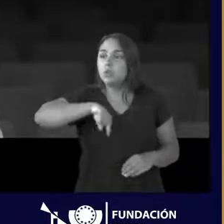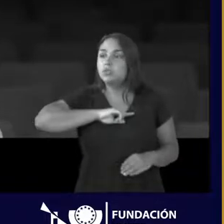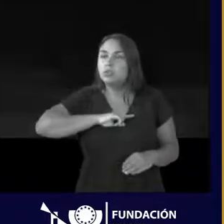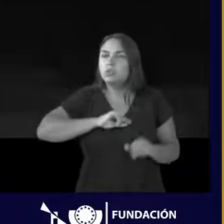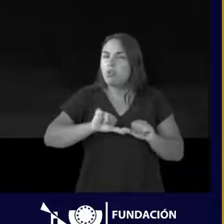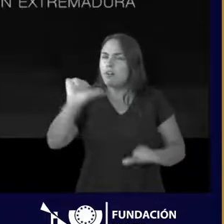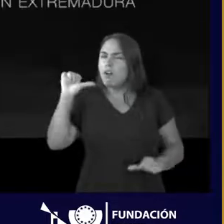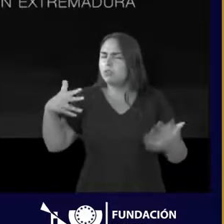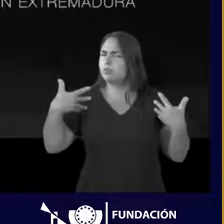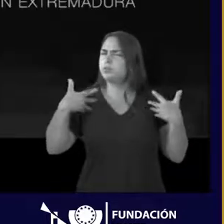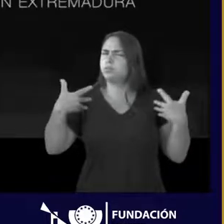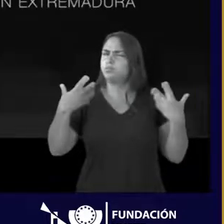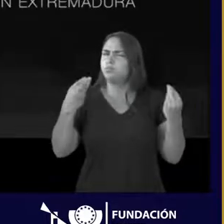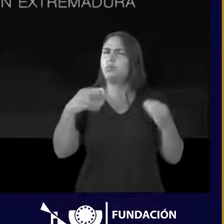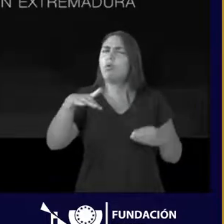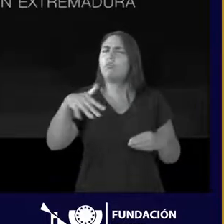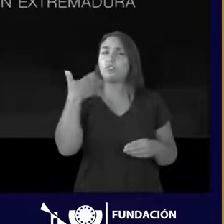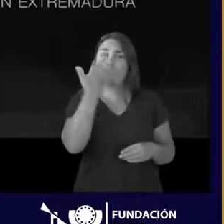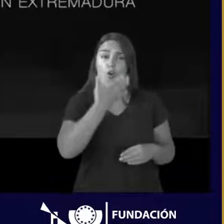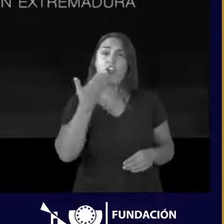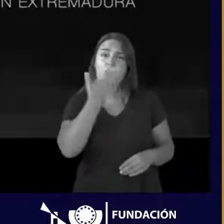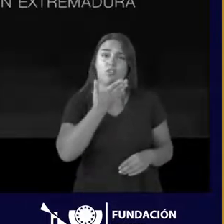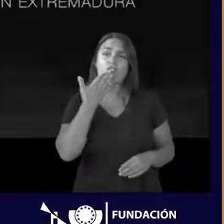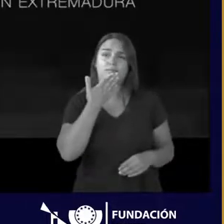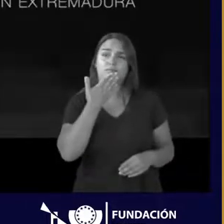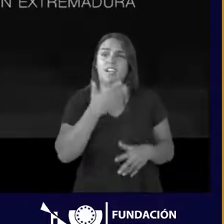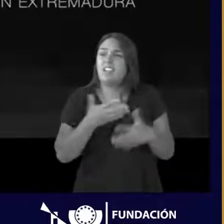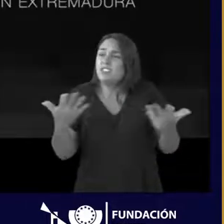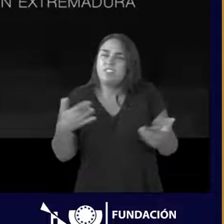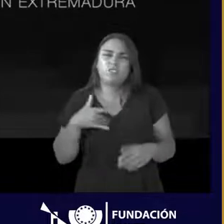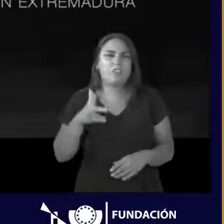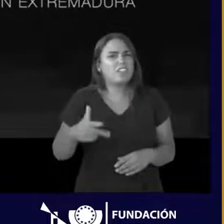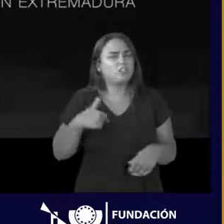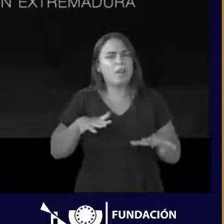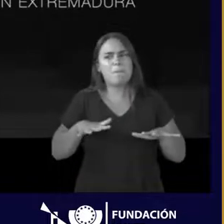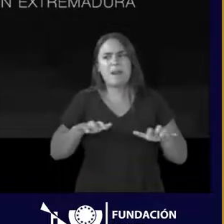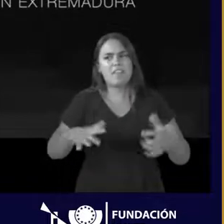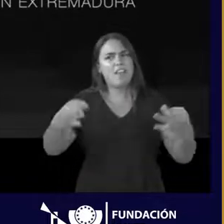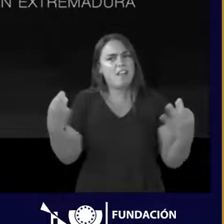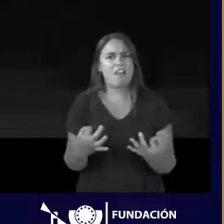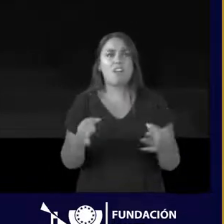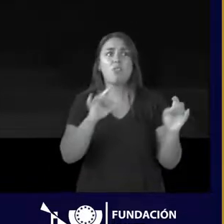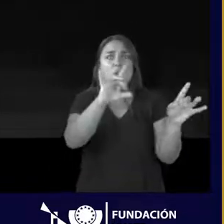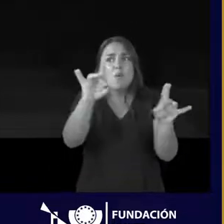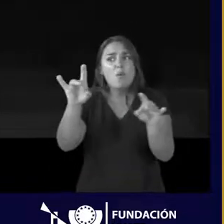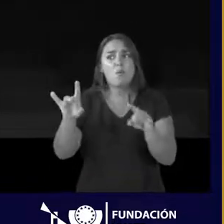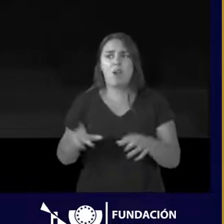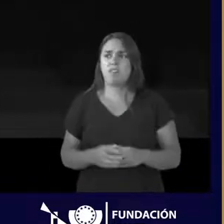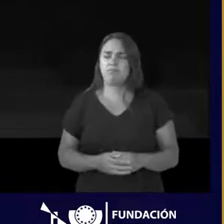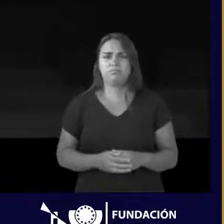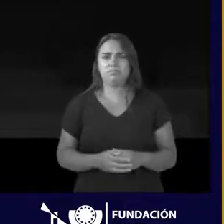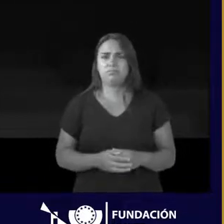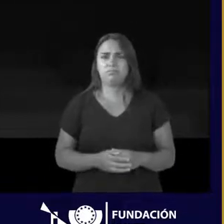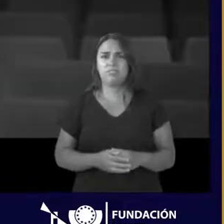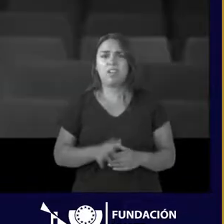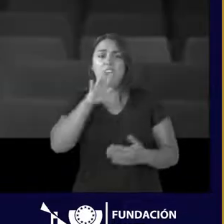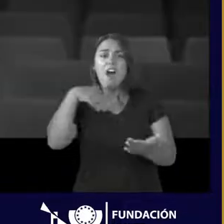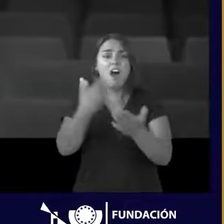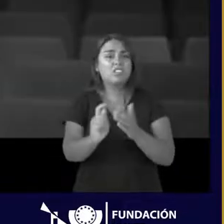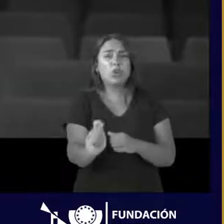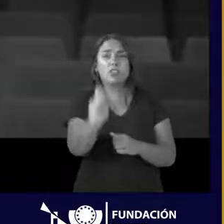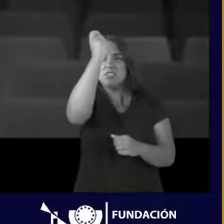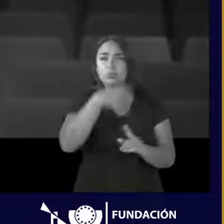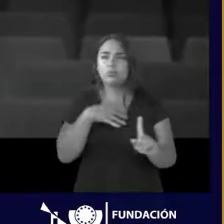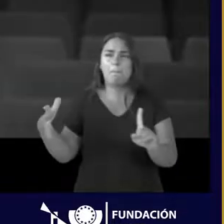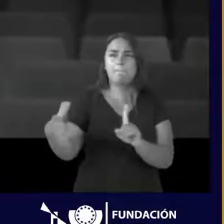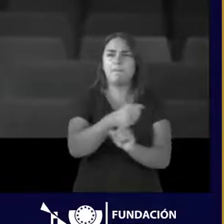trabajo Nosotros hemos pasado mal en los Colegios tenemos derecho a aprender como los demás llear